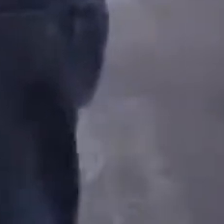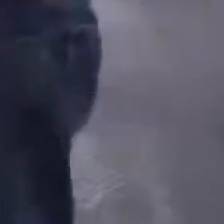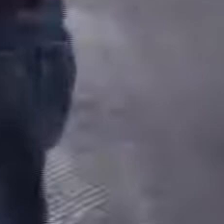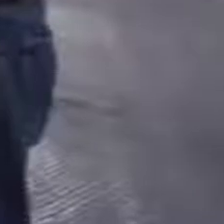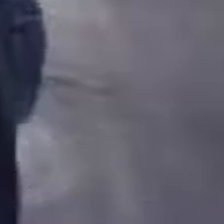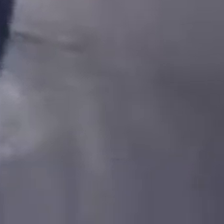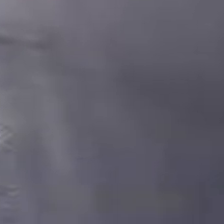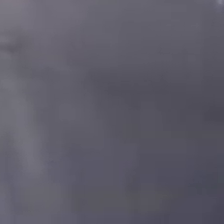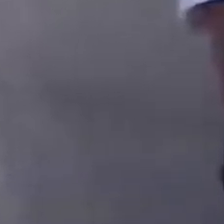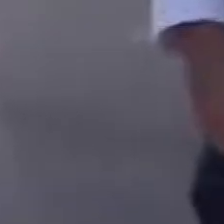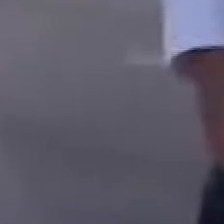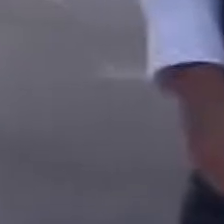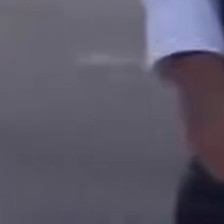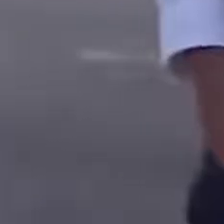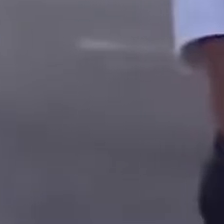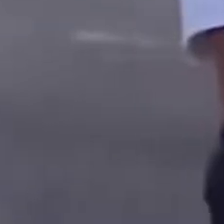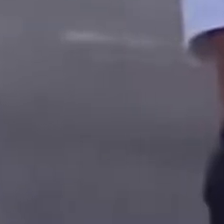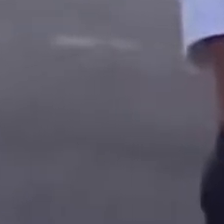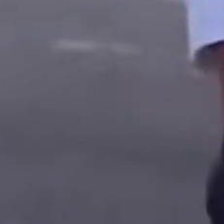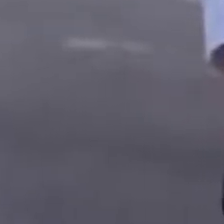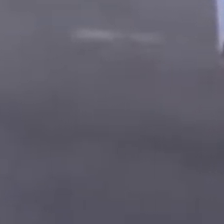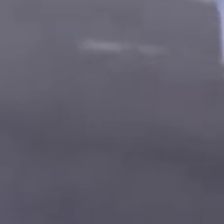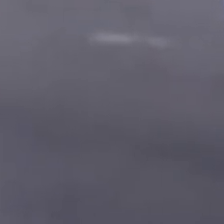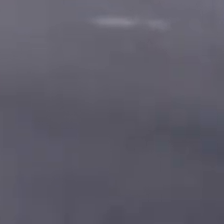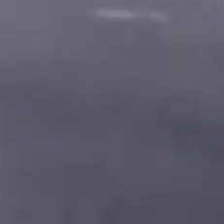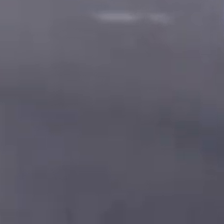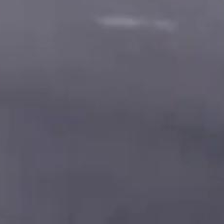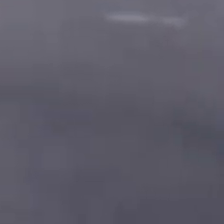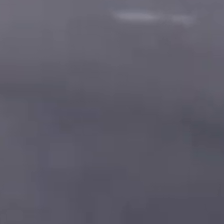consignas. Nosotros hablamos, Claro. traemos un tema,